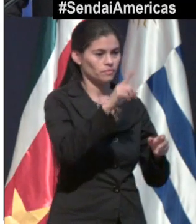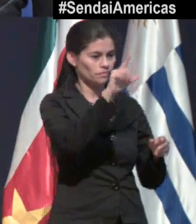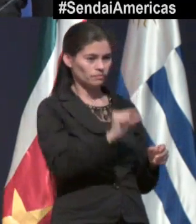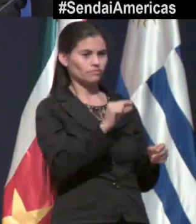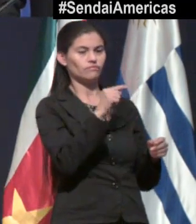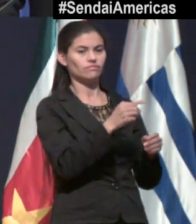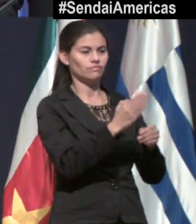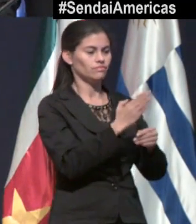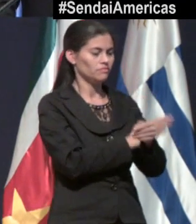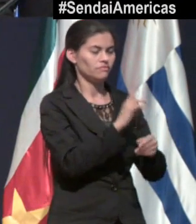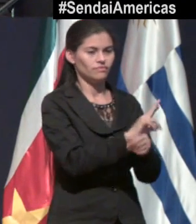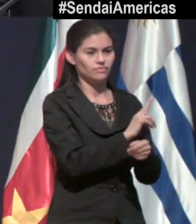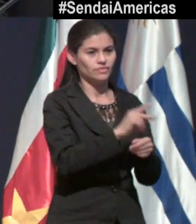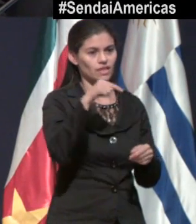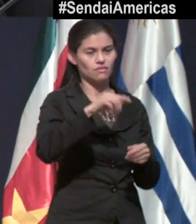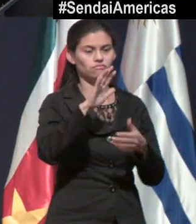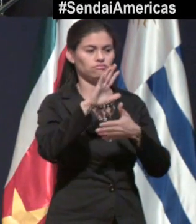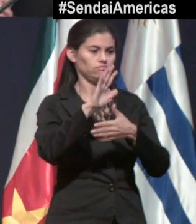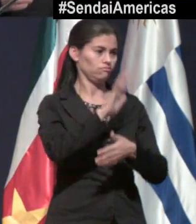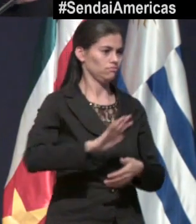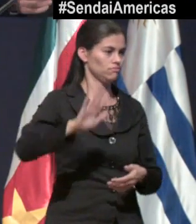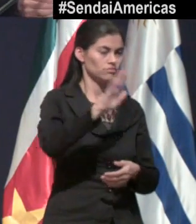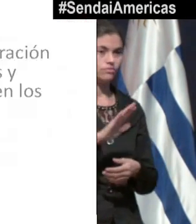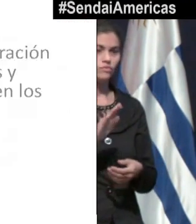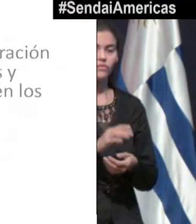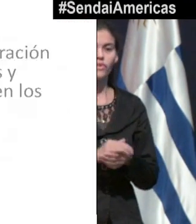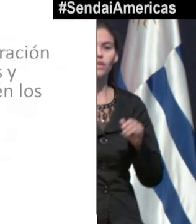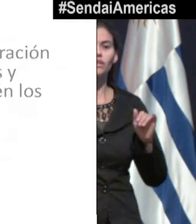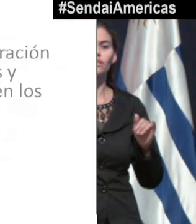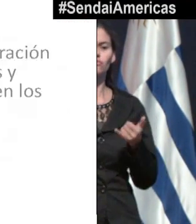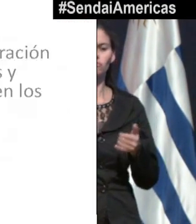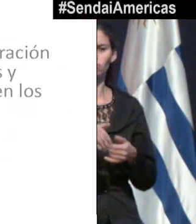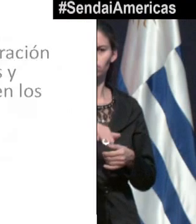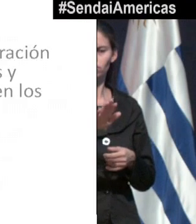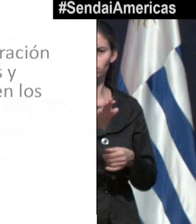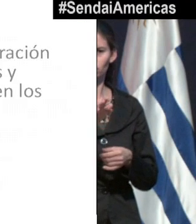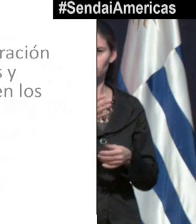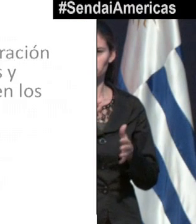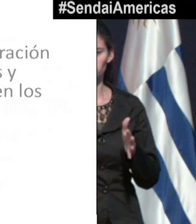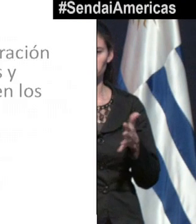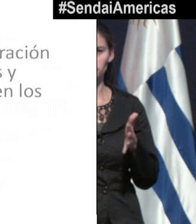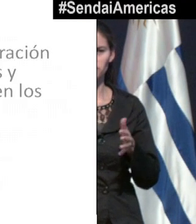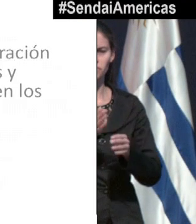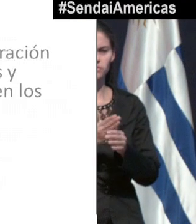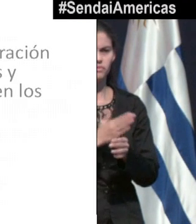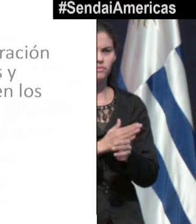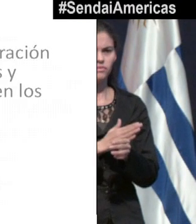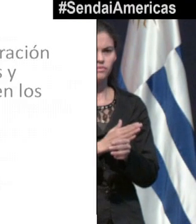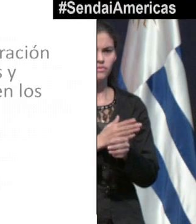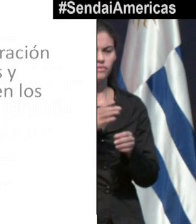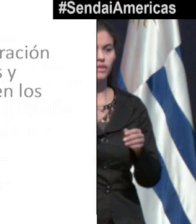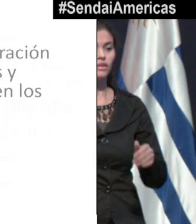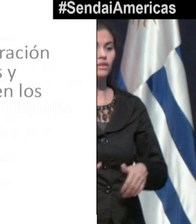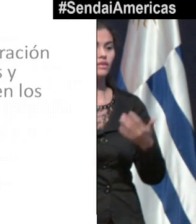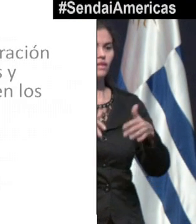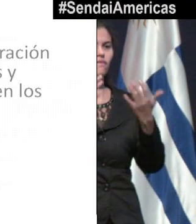de desastres a nivel continental. Y eso sucederá pocos meses antes de que celebremos